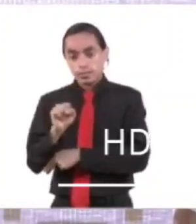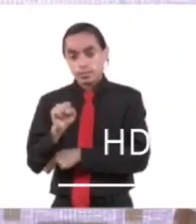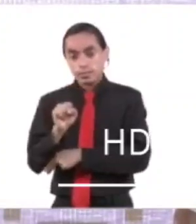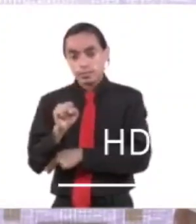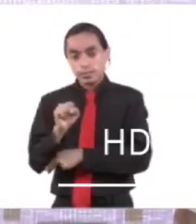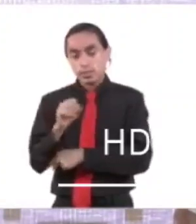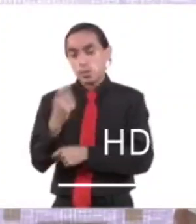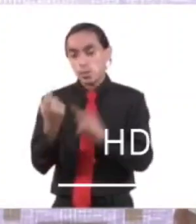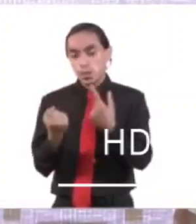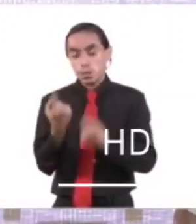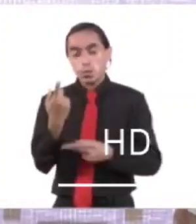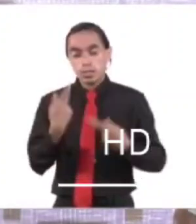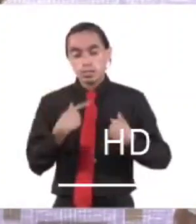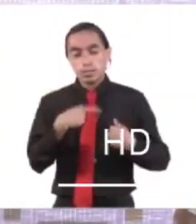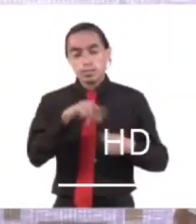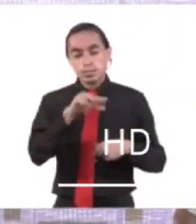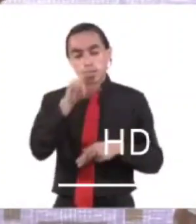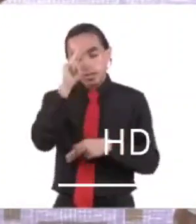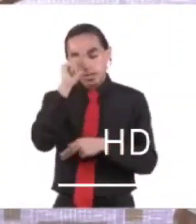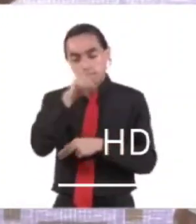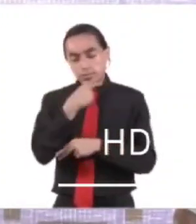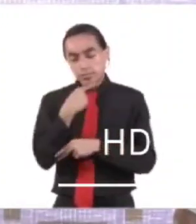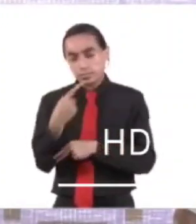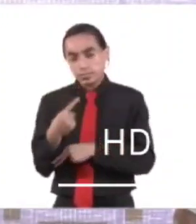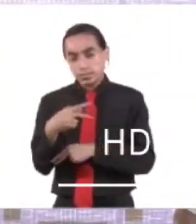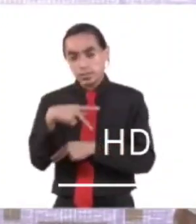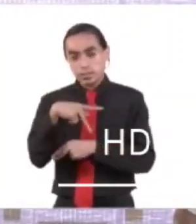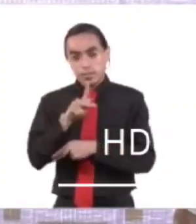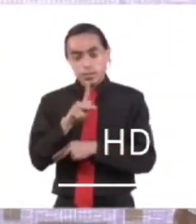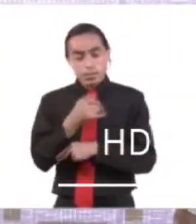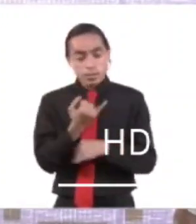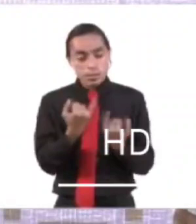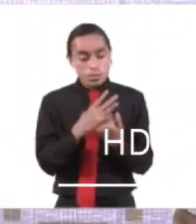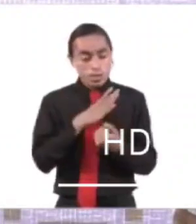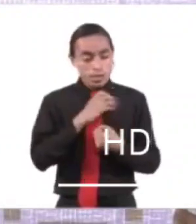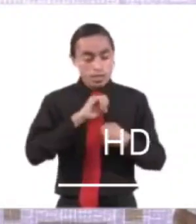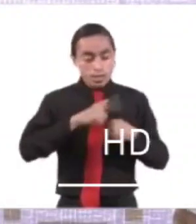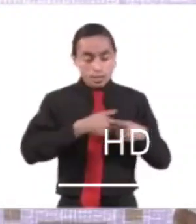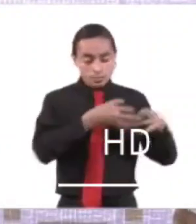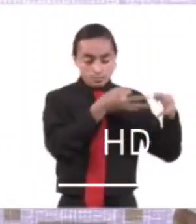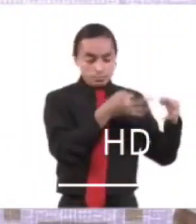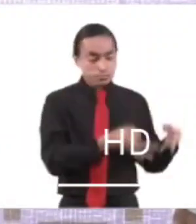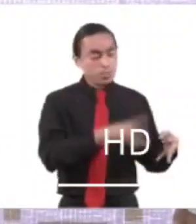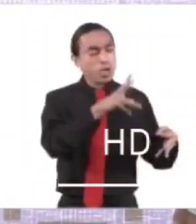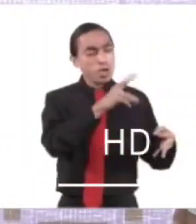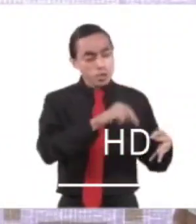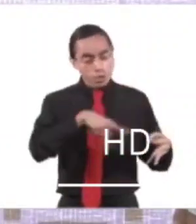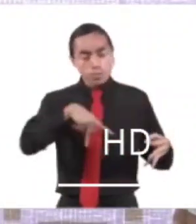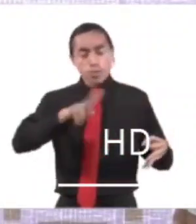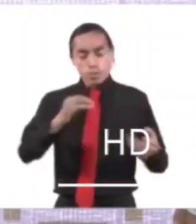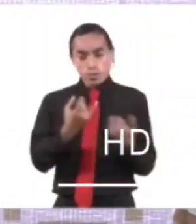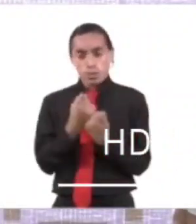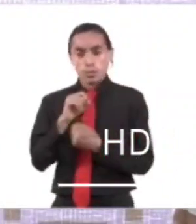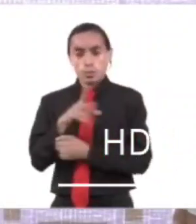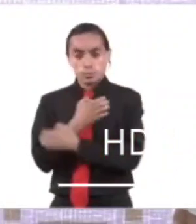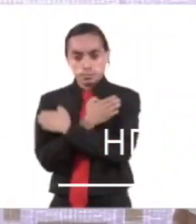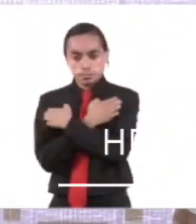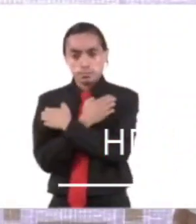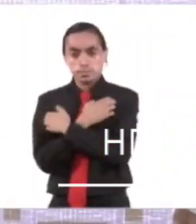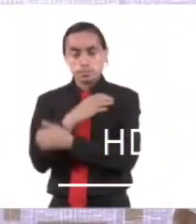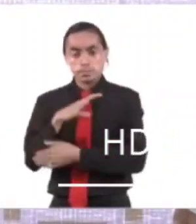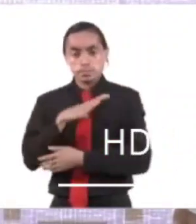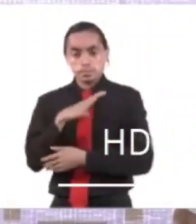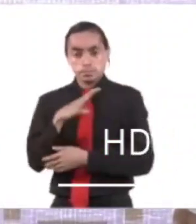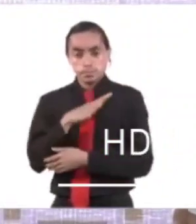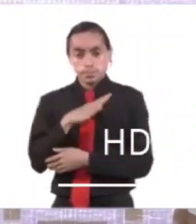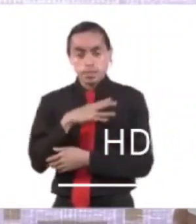y otros intelectuales que no aparecen en la currícula formal, pero que forman parte de